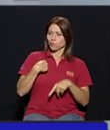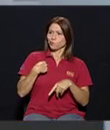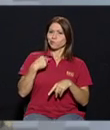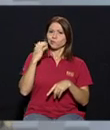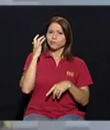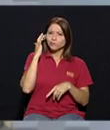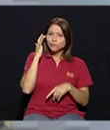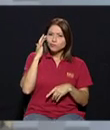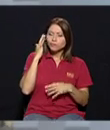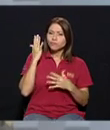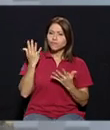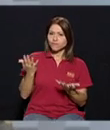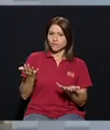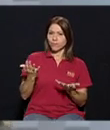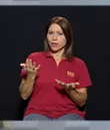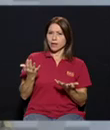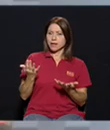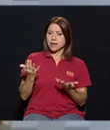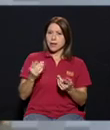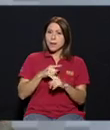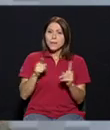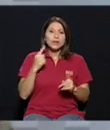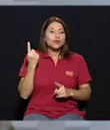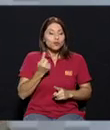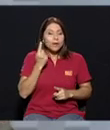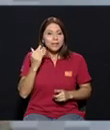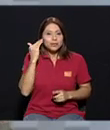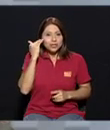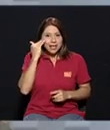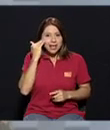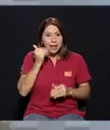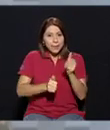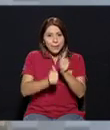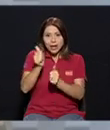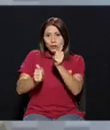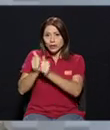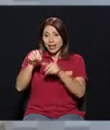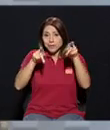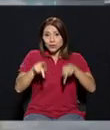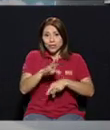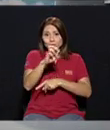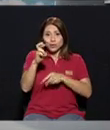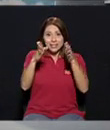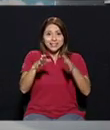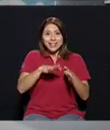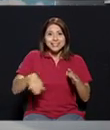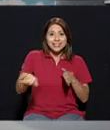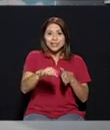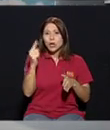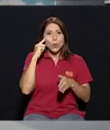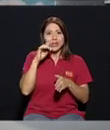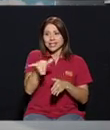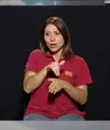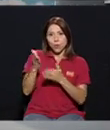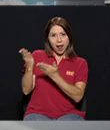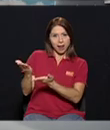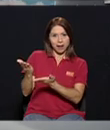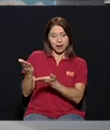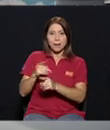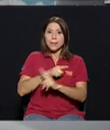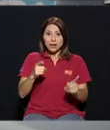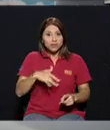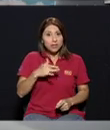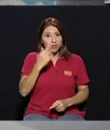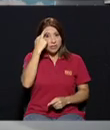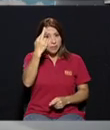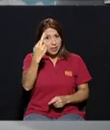honda preocupación, amortiguada solo porque sé que la mayoría de los costarricenses no piensa así, pero siento un gran respeto también por